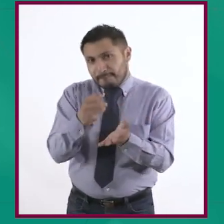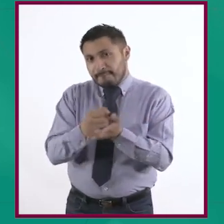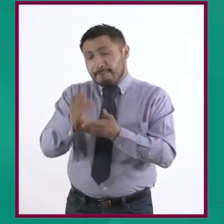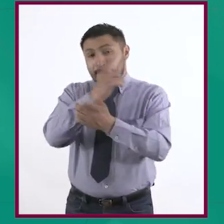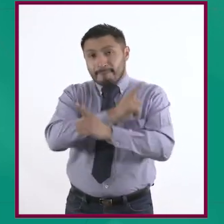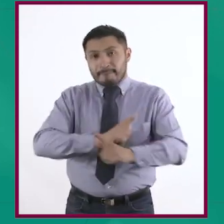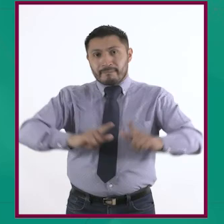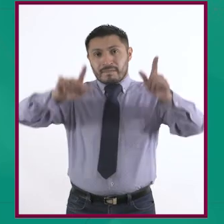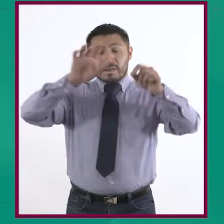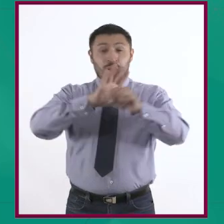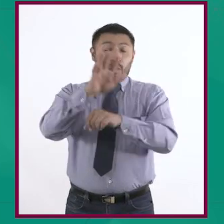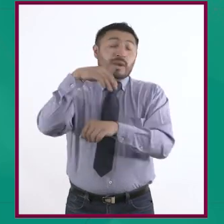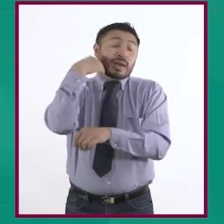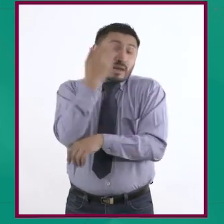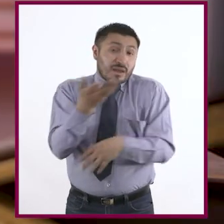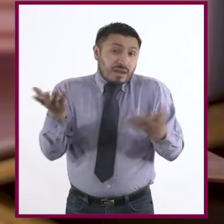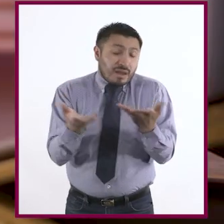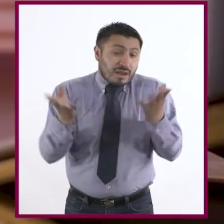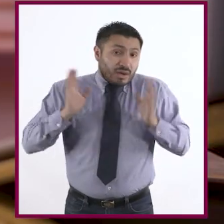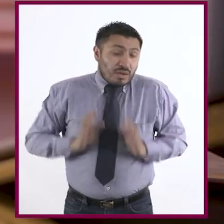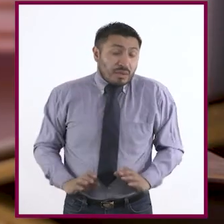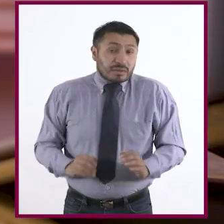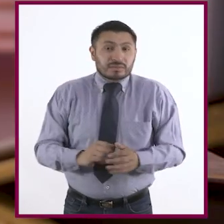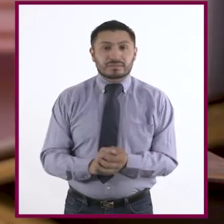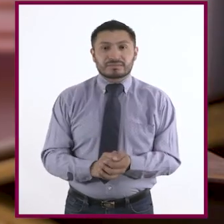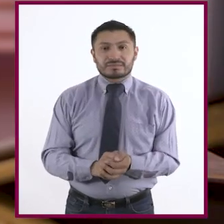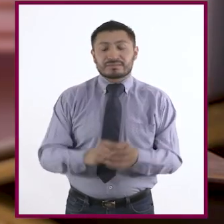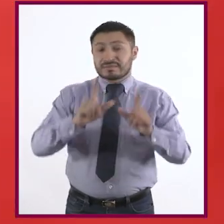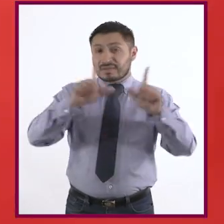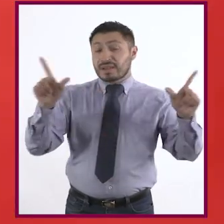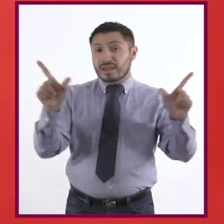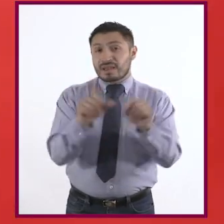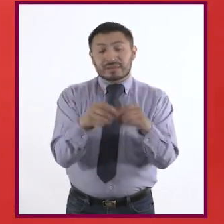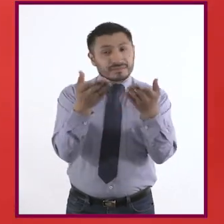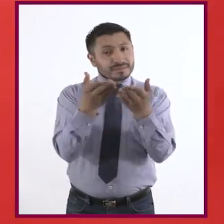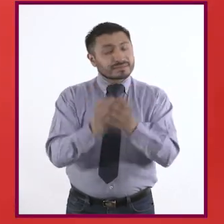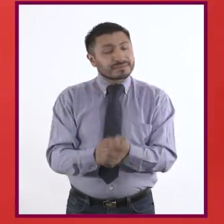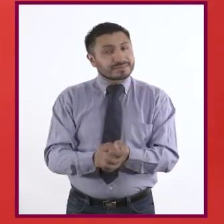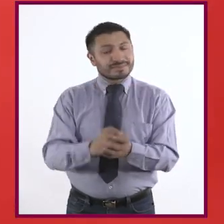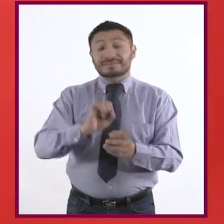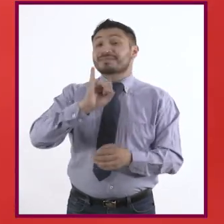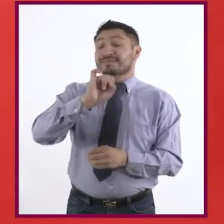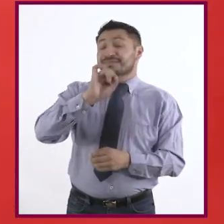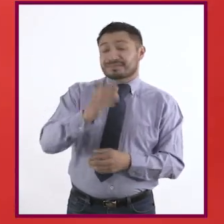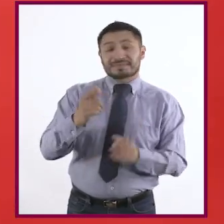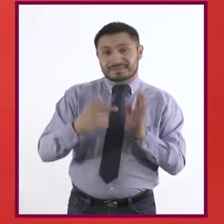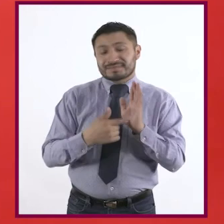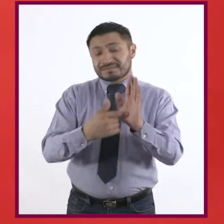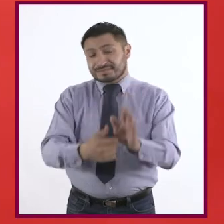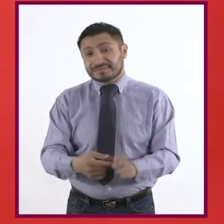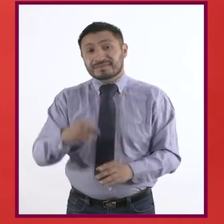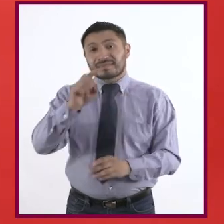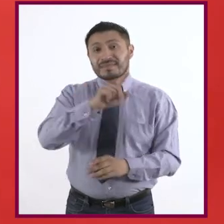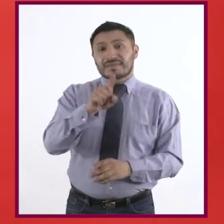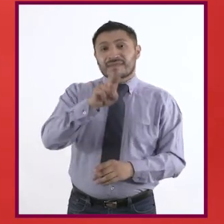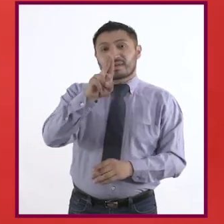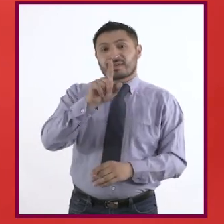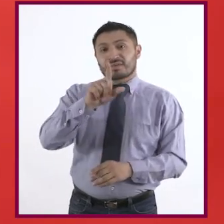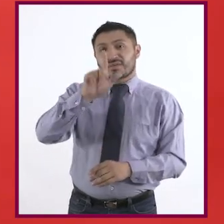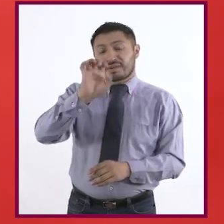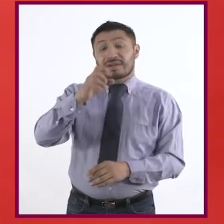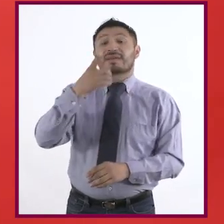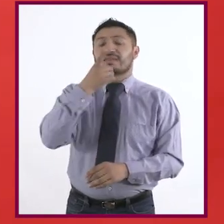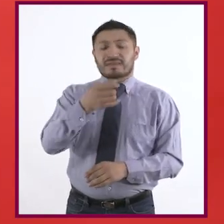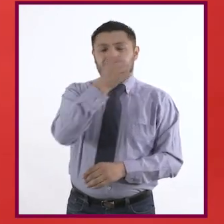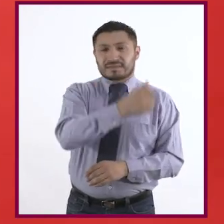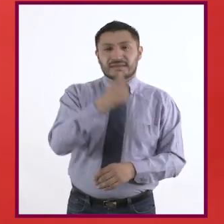que estaría pasando con él. ¿Listo para el resumen final, Donovan? Claro que sí, Shadani. Te comento que Zuleima cree que cada individuo está en